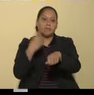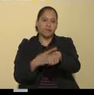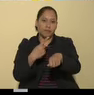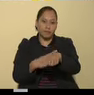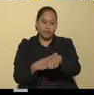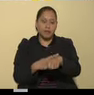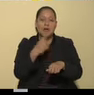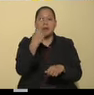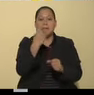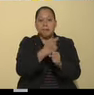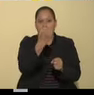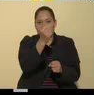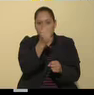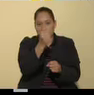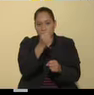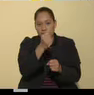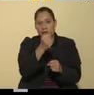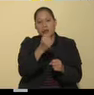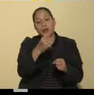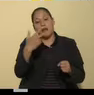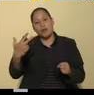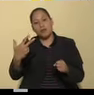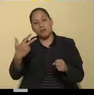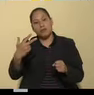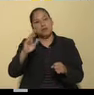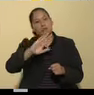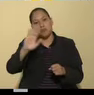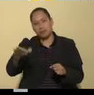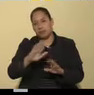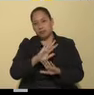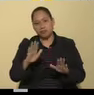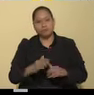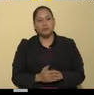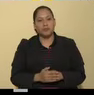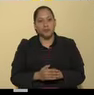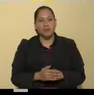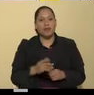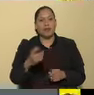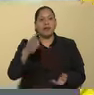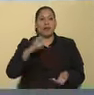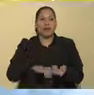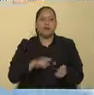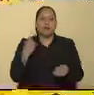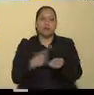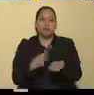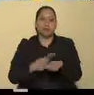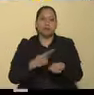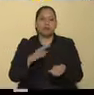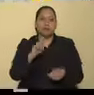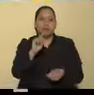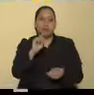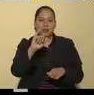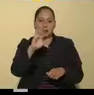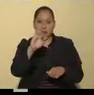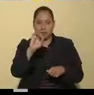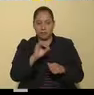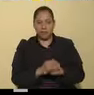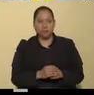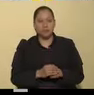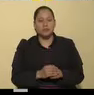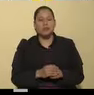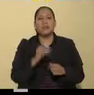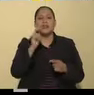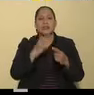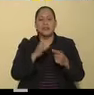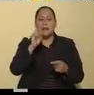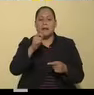de septiembre y el 8 fallece de tifoidea. ¿Quién es Martín